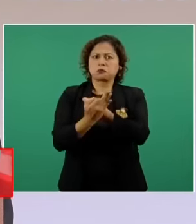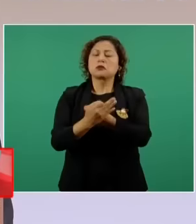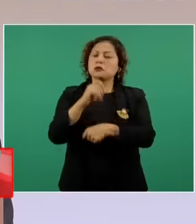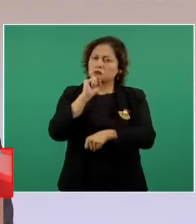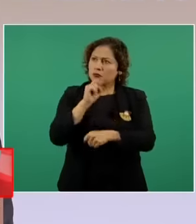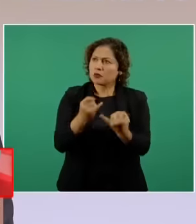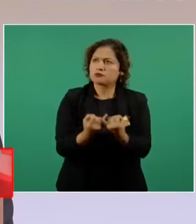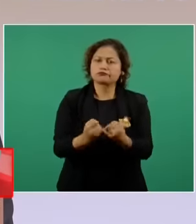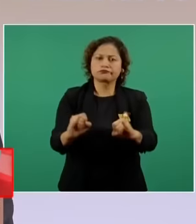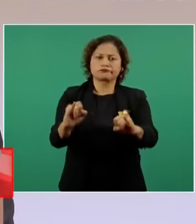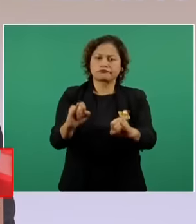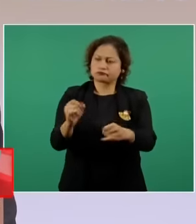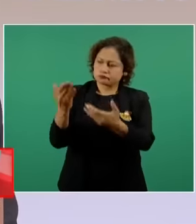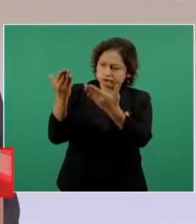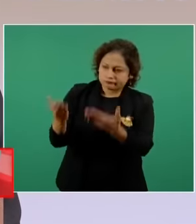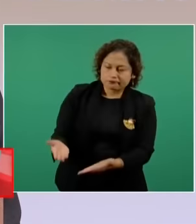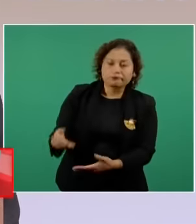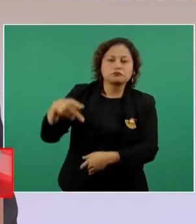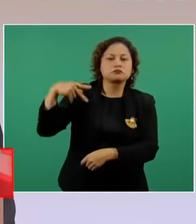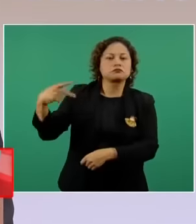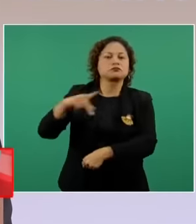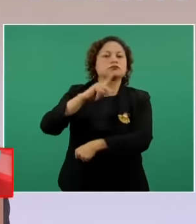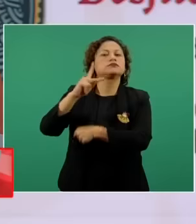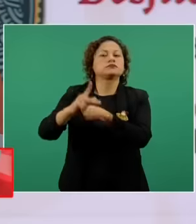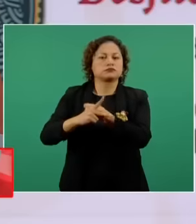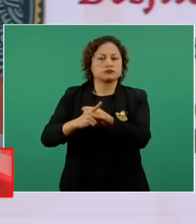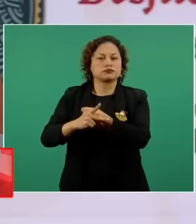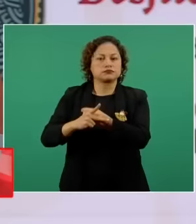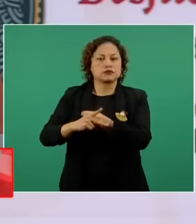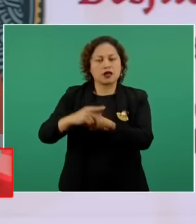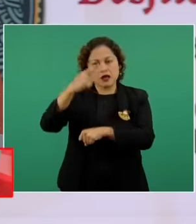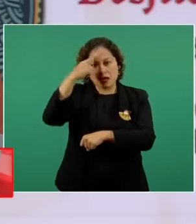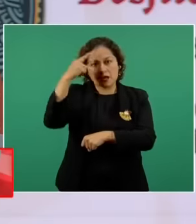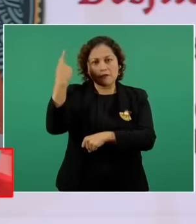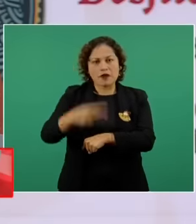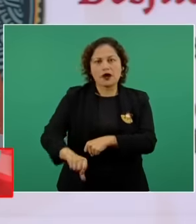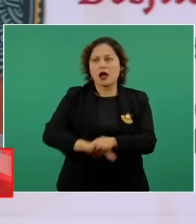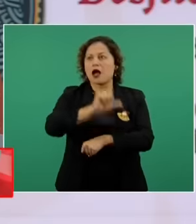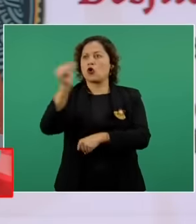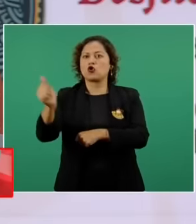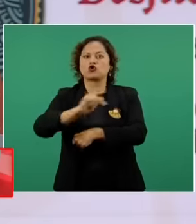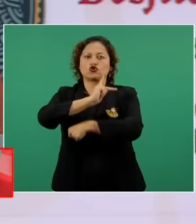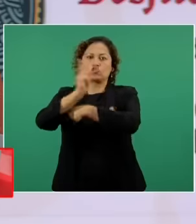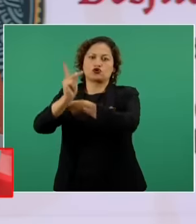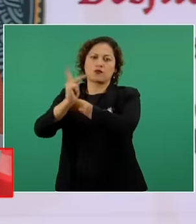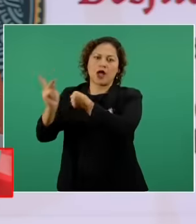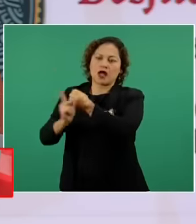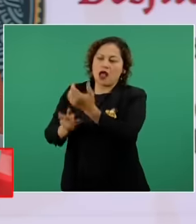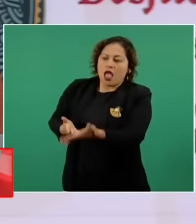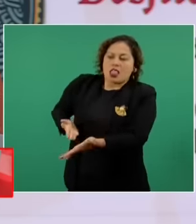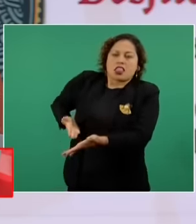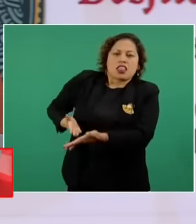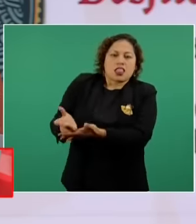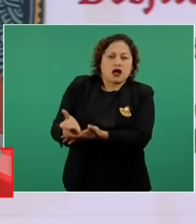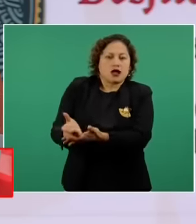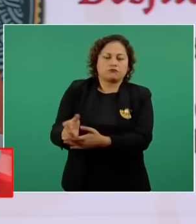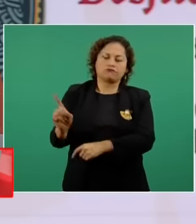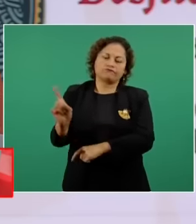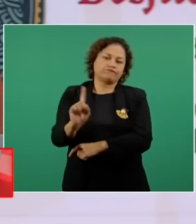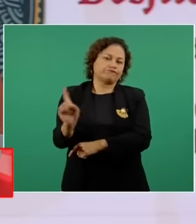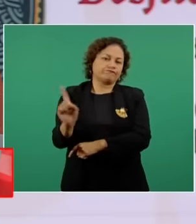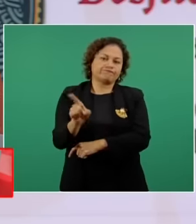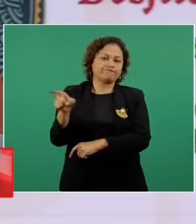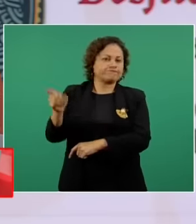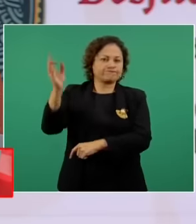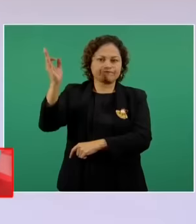independientes, sin permitir la injerencia en sus asuntos internos de ninguna